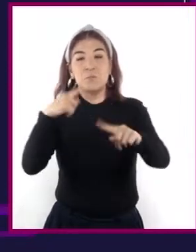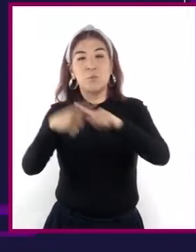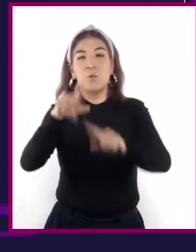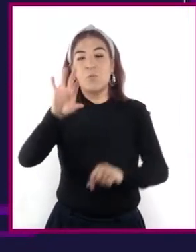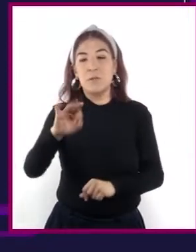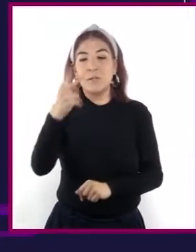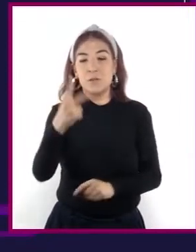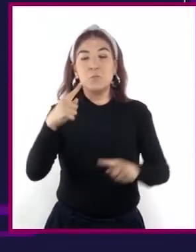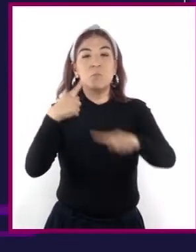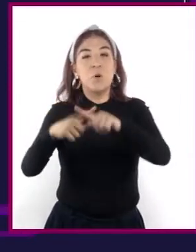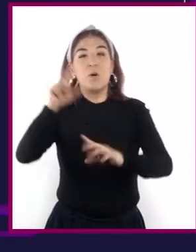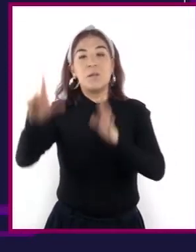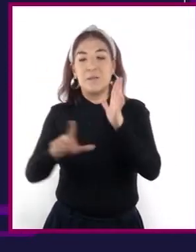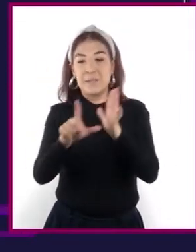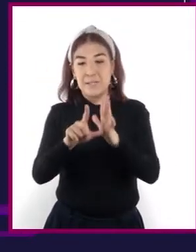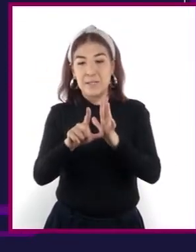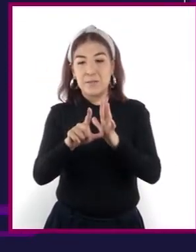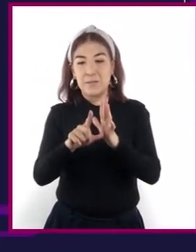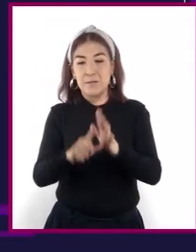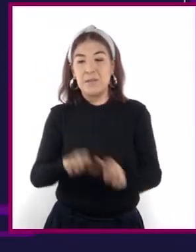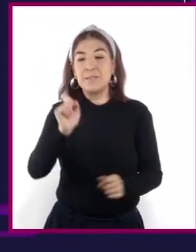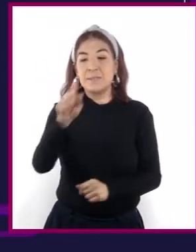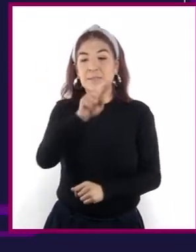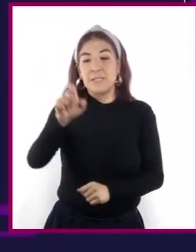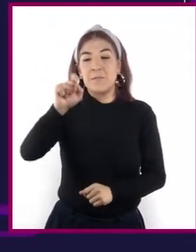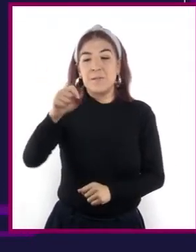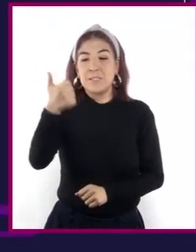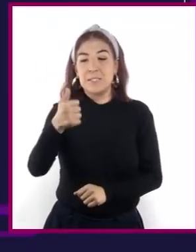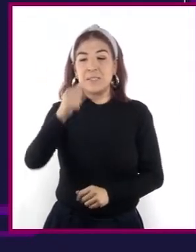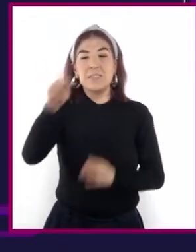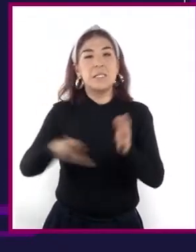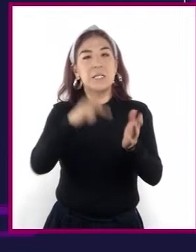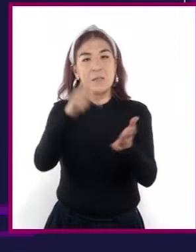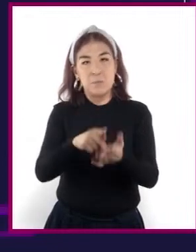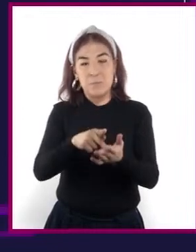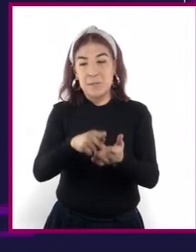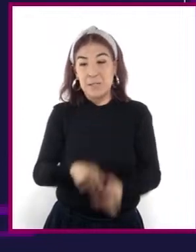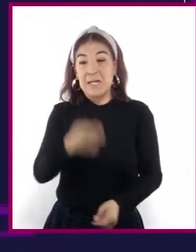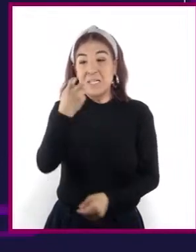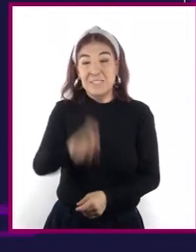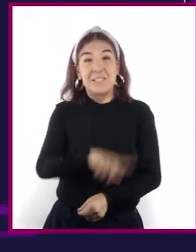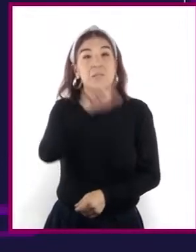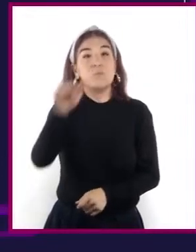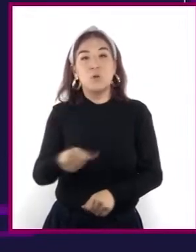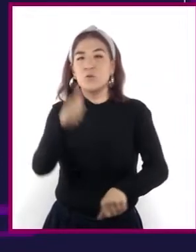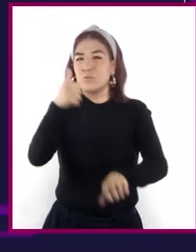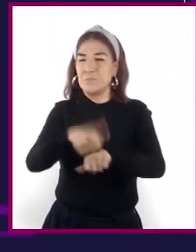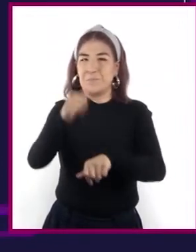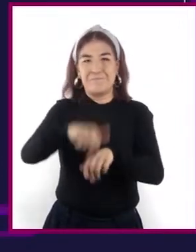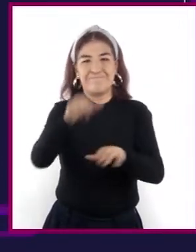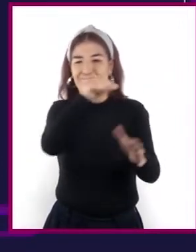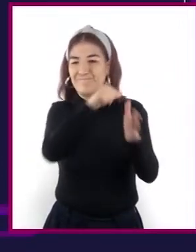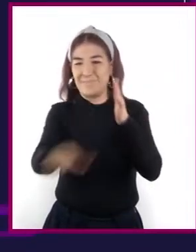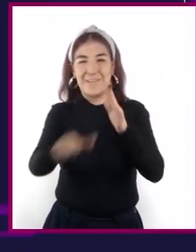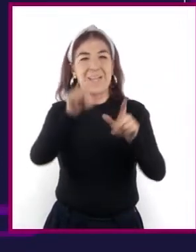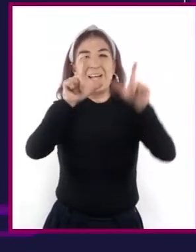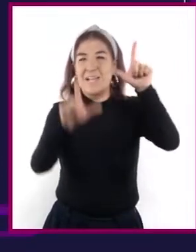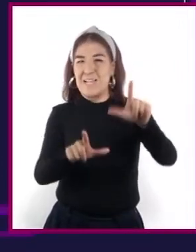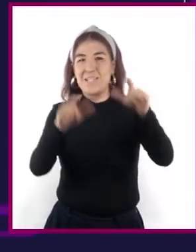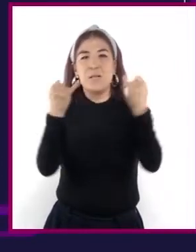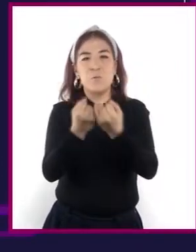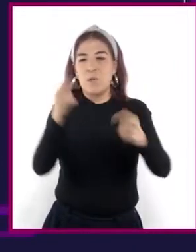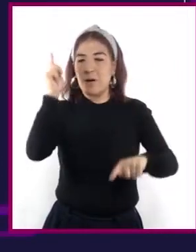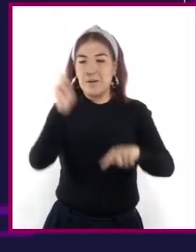kilómetros por litro, que resulta 126 kilómetros. Después de simplificar la unidad litros que aparece en el